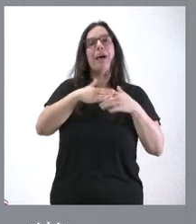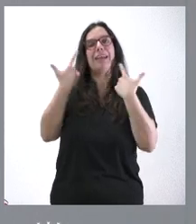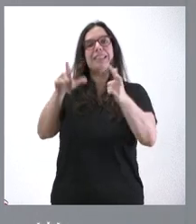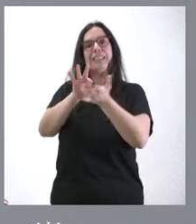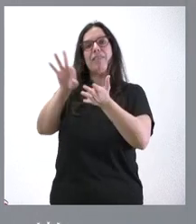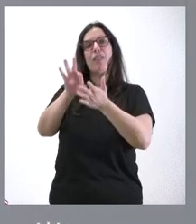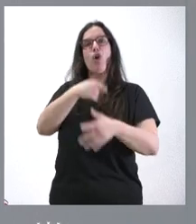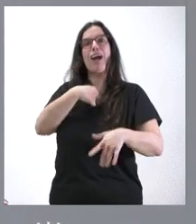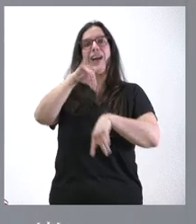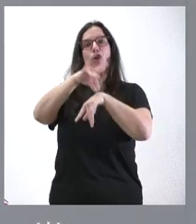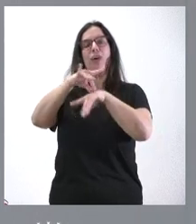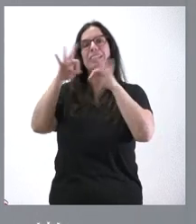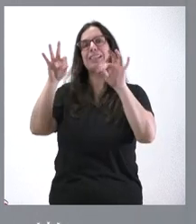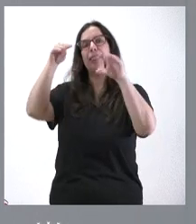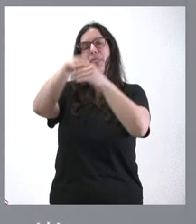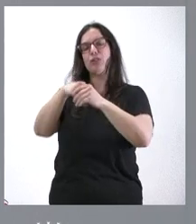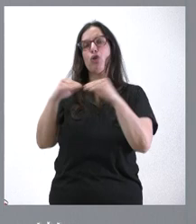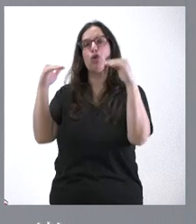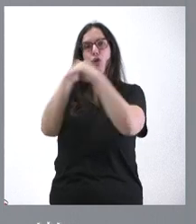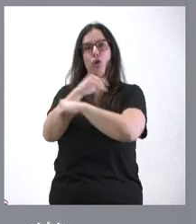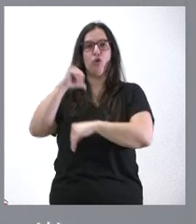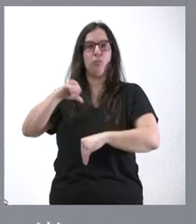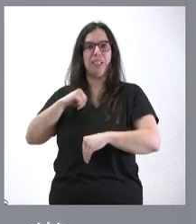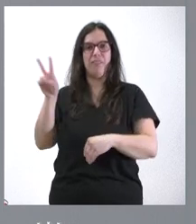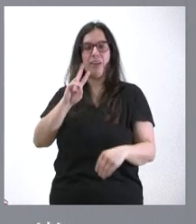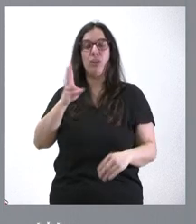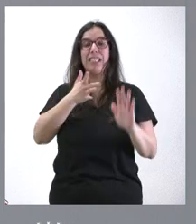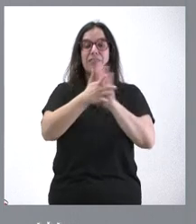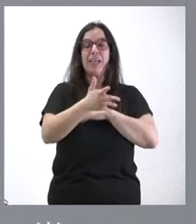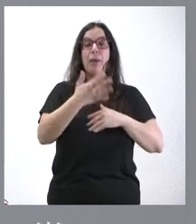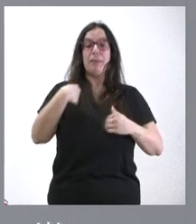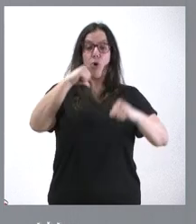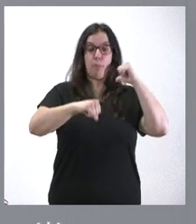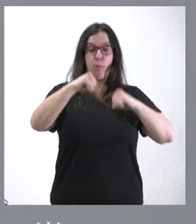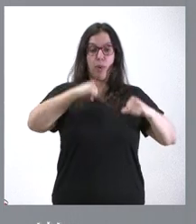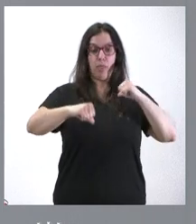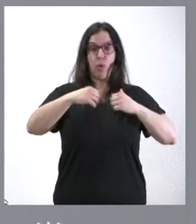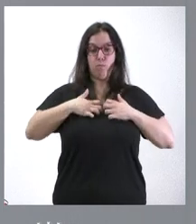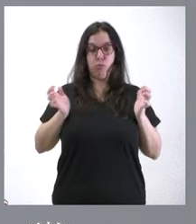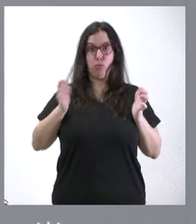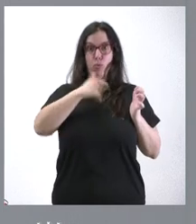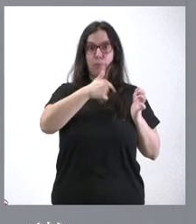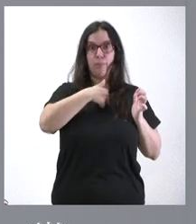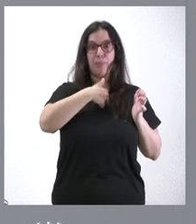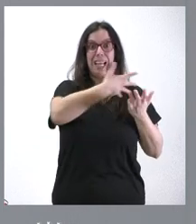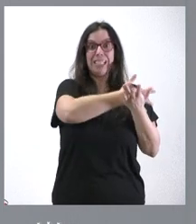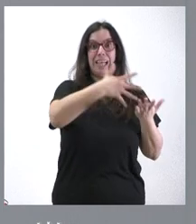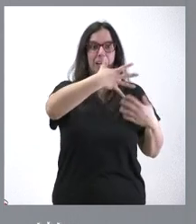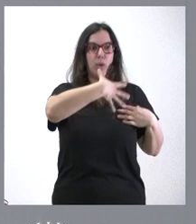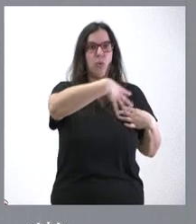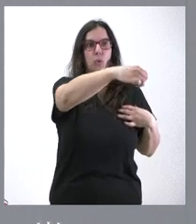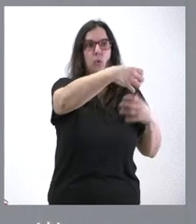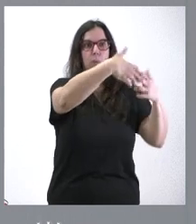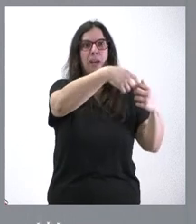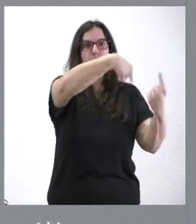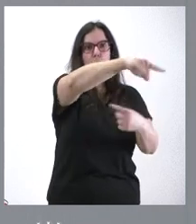una técnica que se utiliza en el quirófano para derivar la circulación del paciente una máquina que actúa como bomba y que hace durante